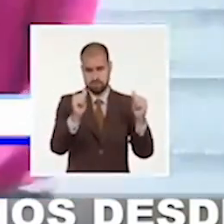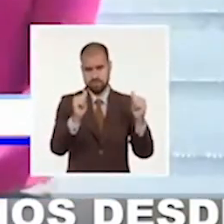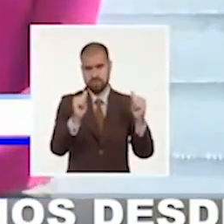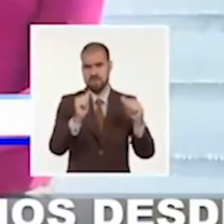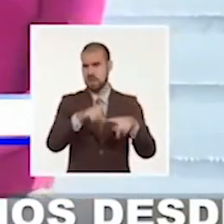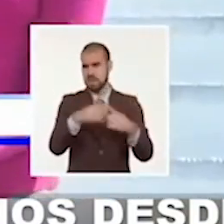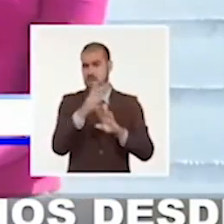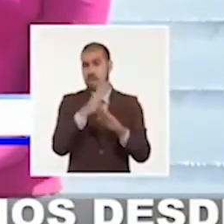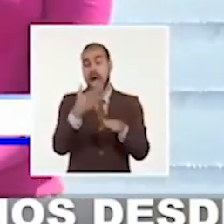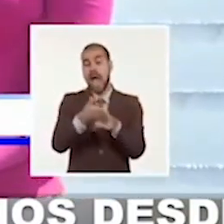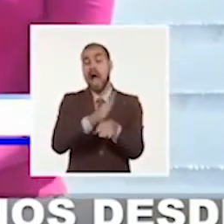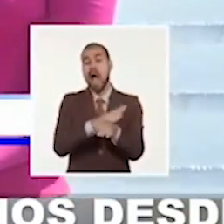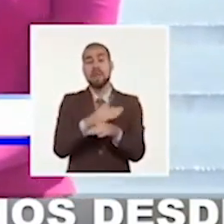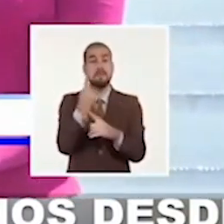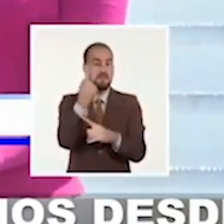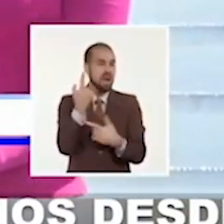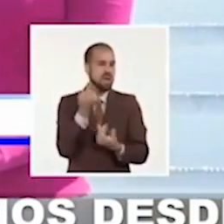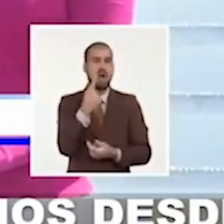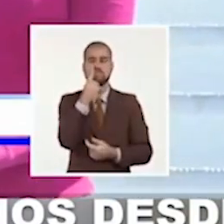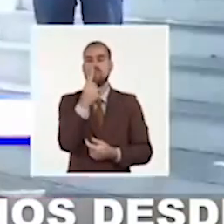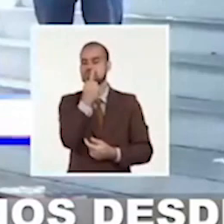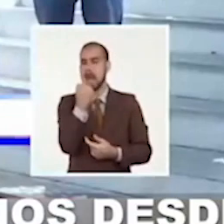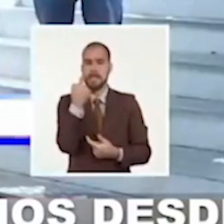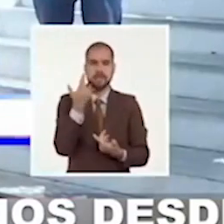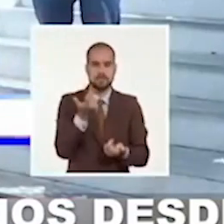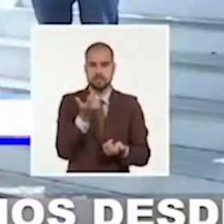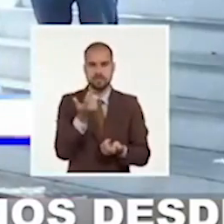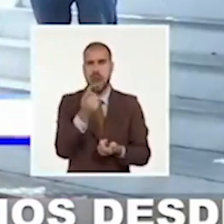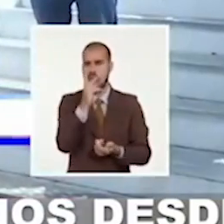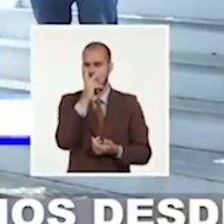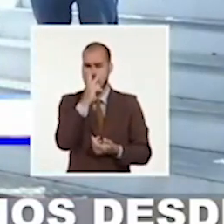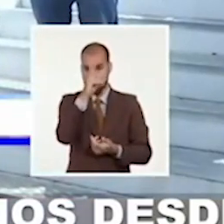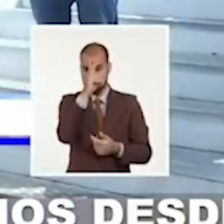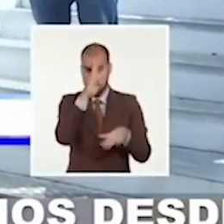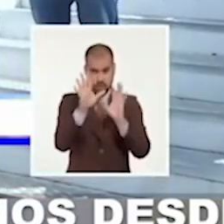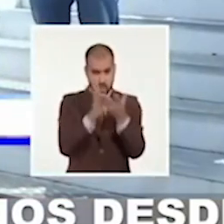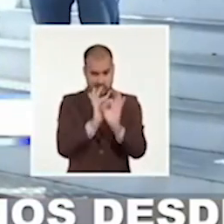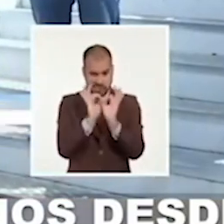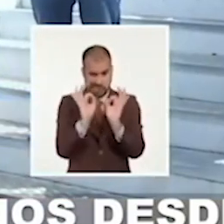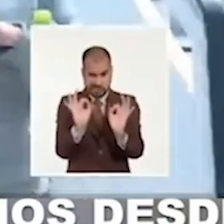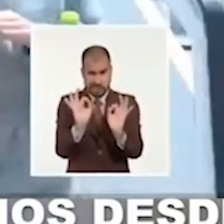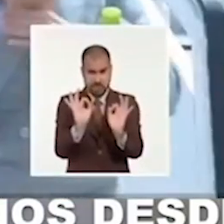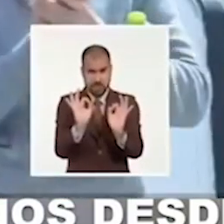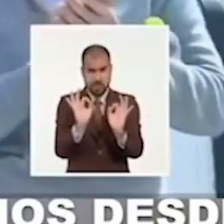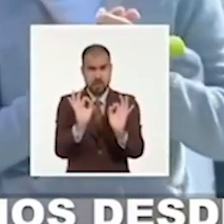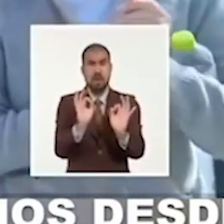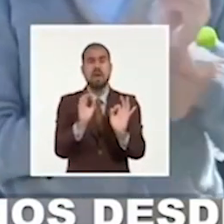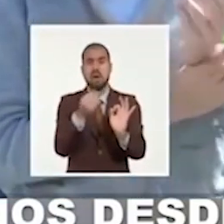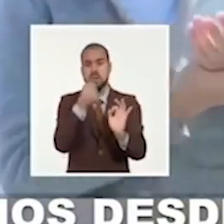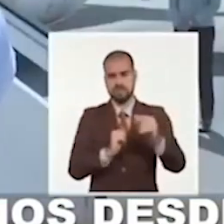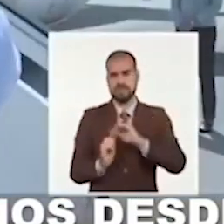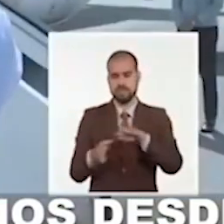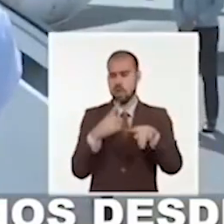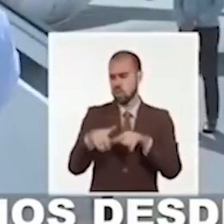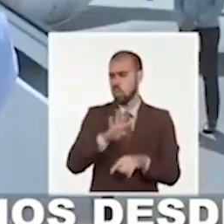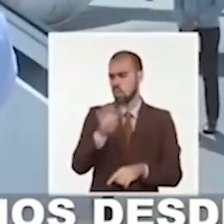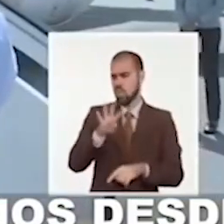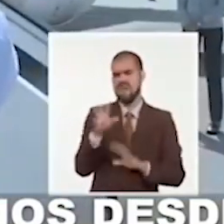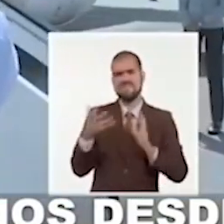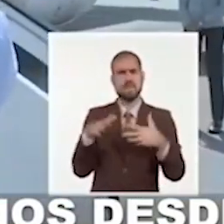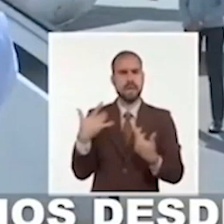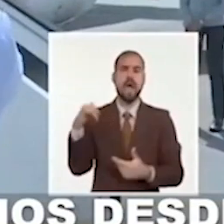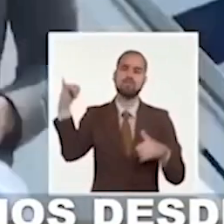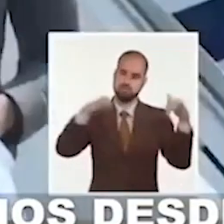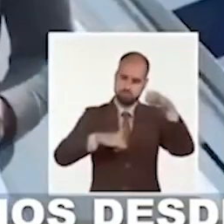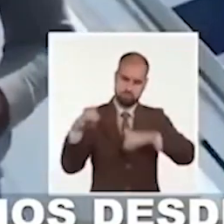Chiapas, siempre se los he dicho, en Tapachula, eso es un agujero negro donde los cubanos pueden verse por semanas varados ahí